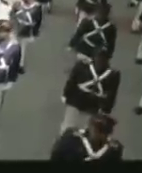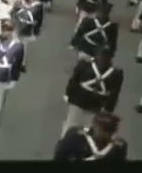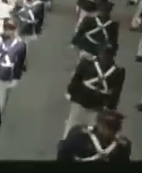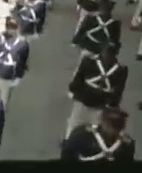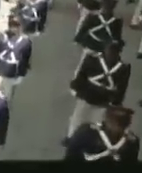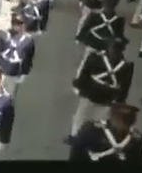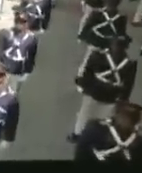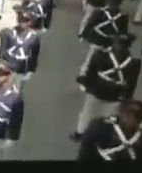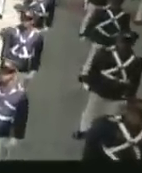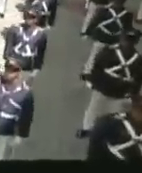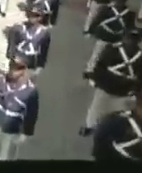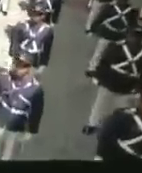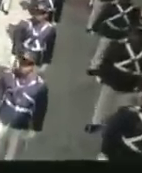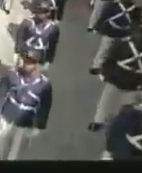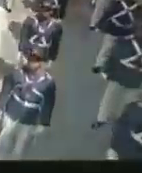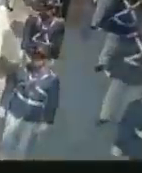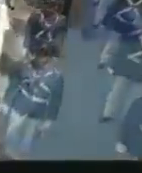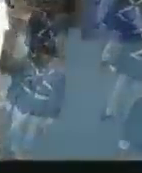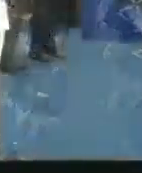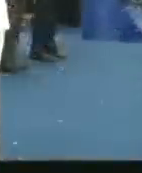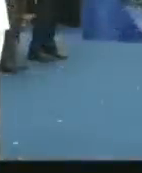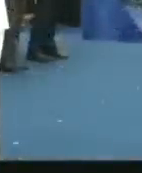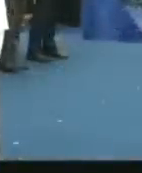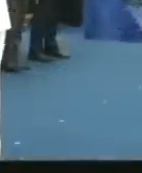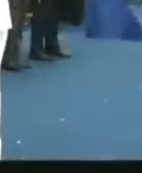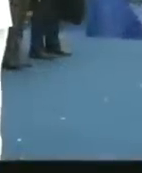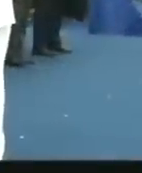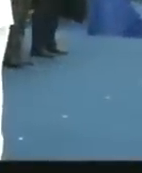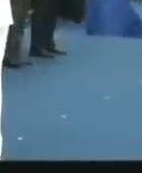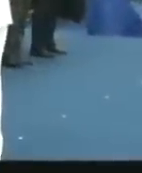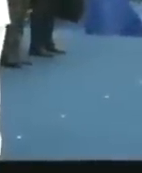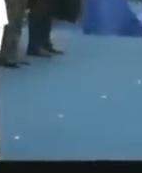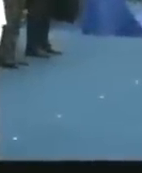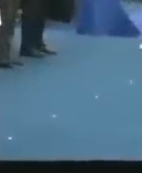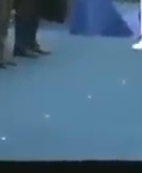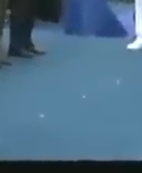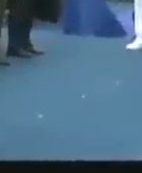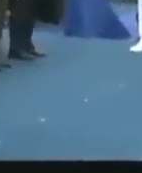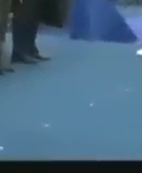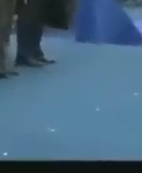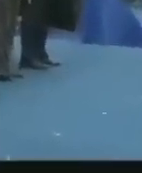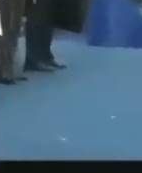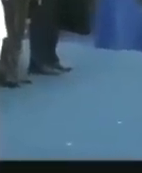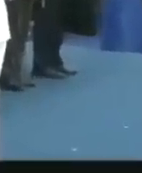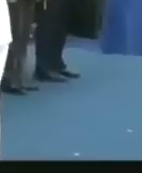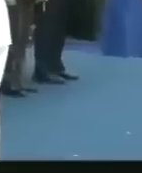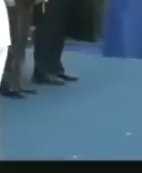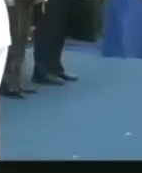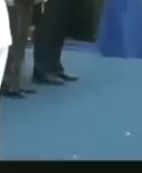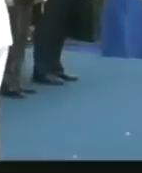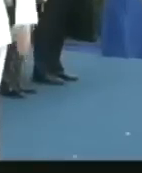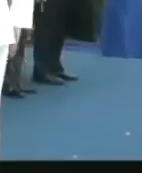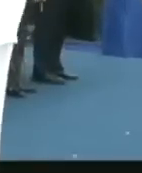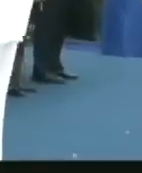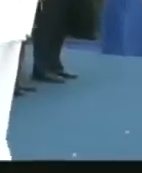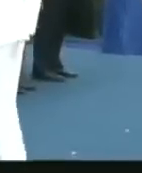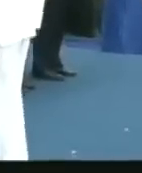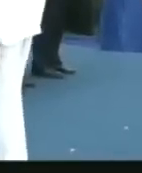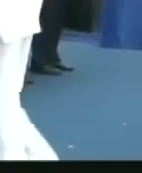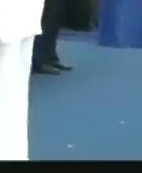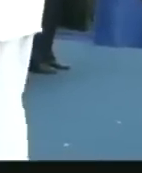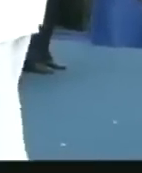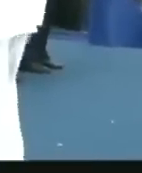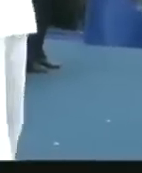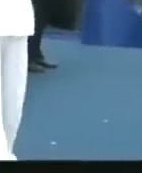En representación de los mayores generales y almirantes de componentes salientes, ha dicho justamente el almirante